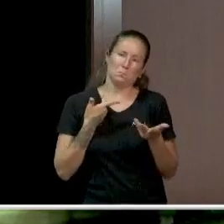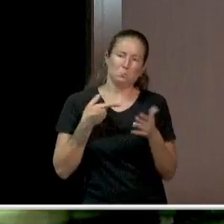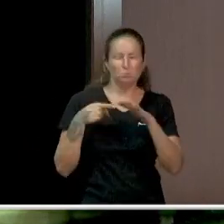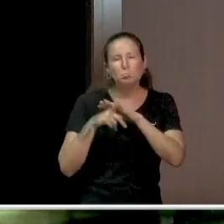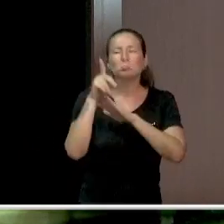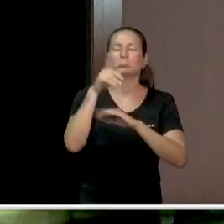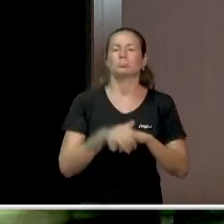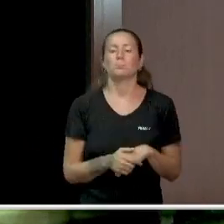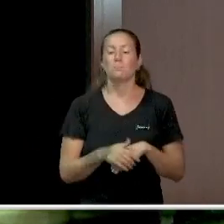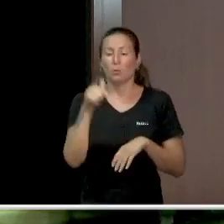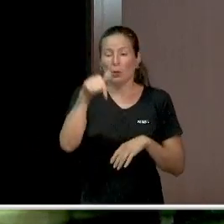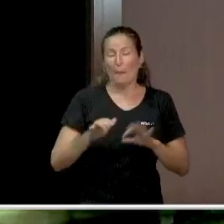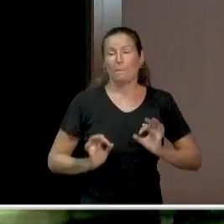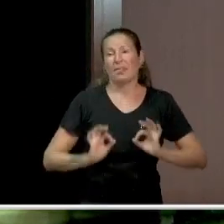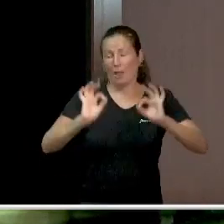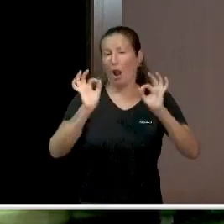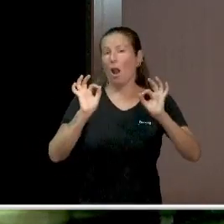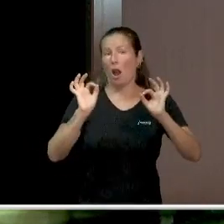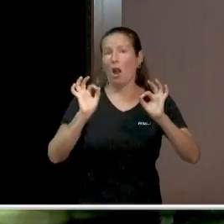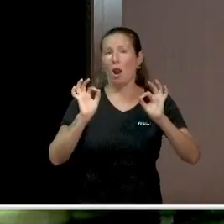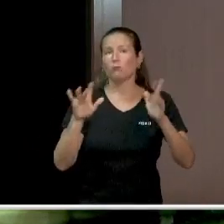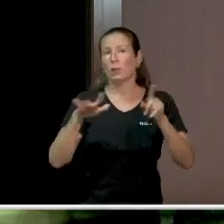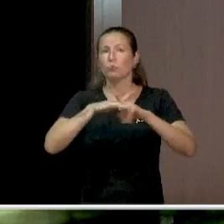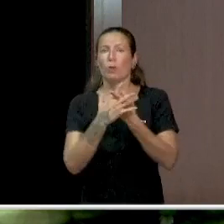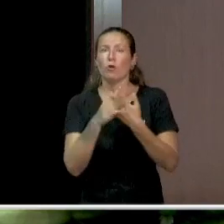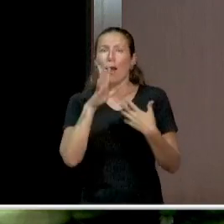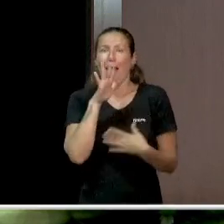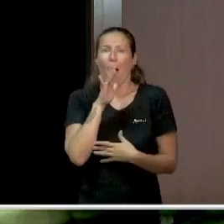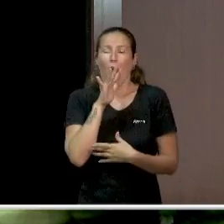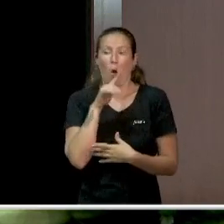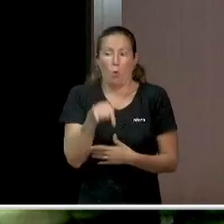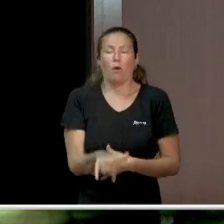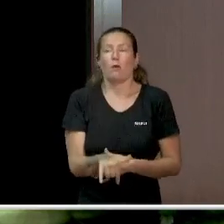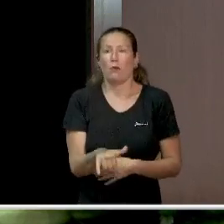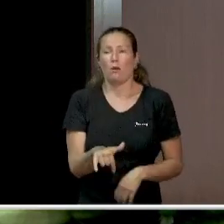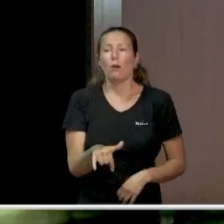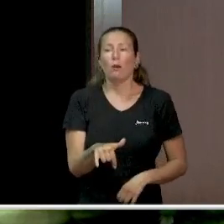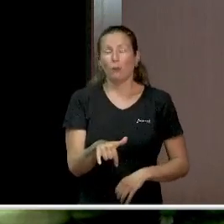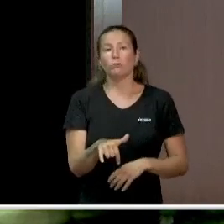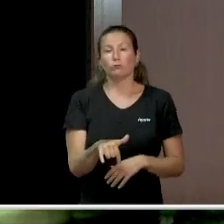Muy especialmente en un momento como este, en el que